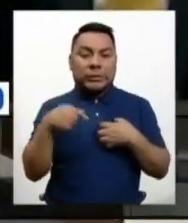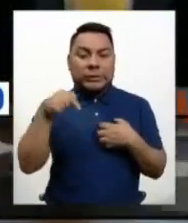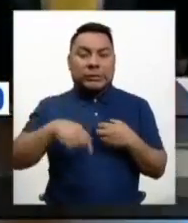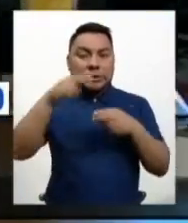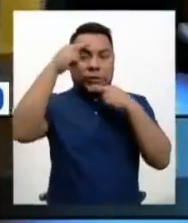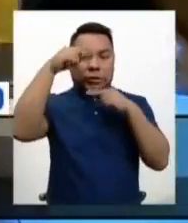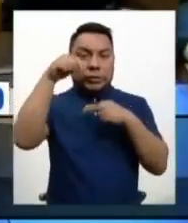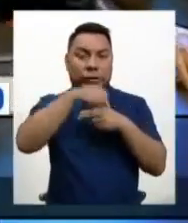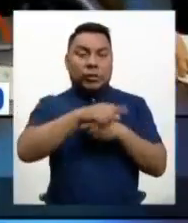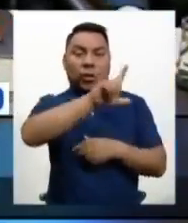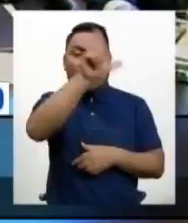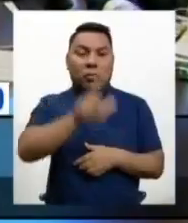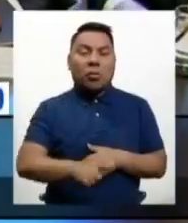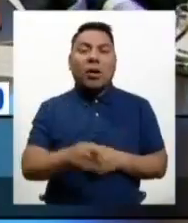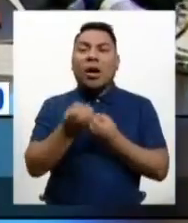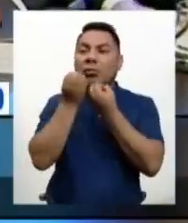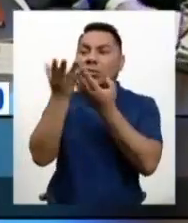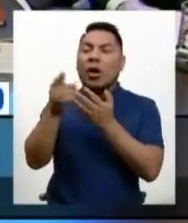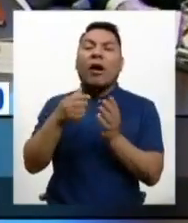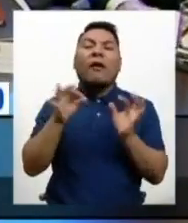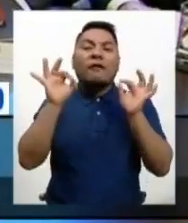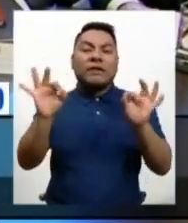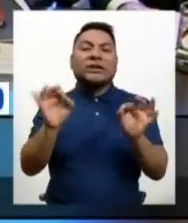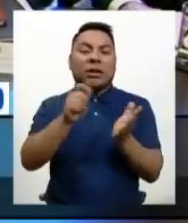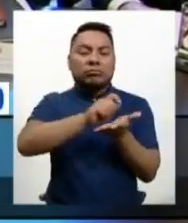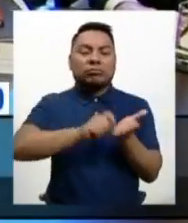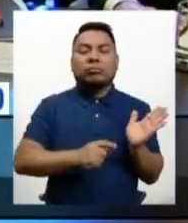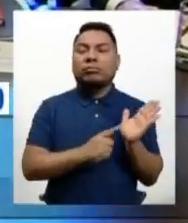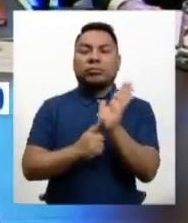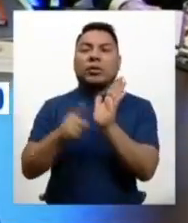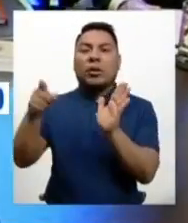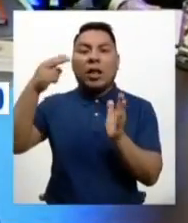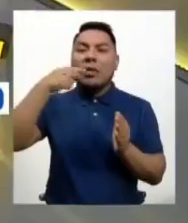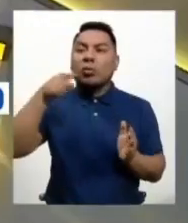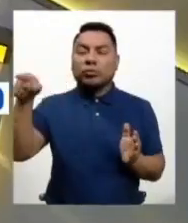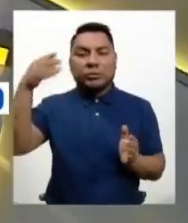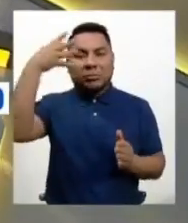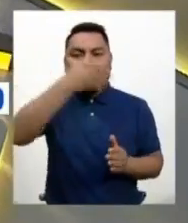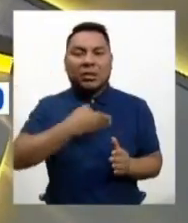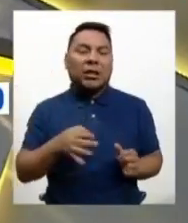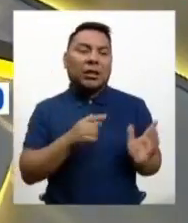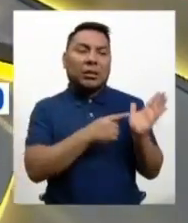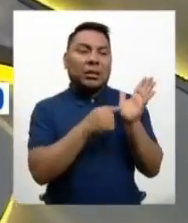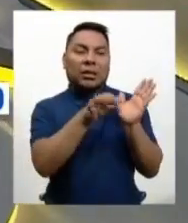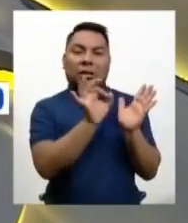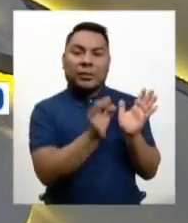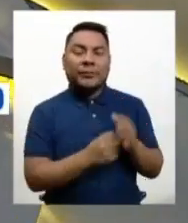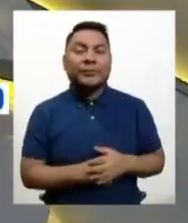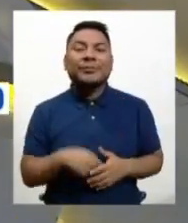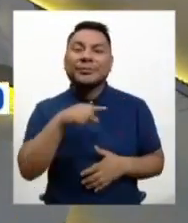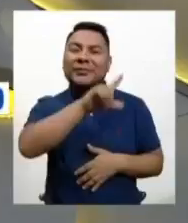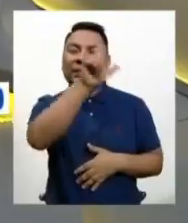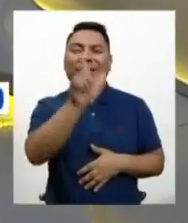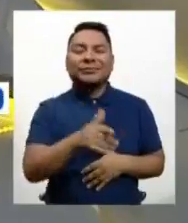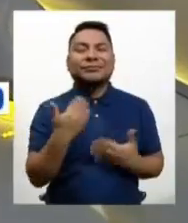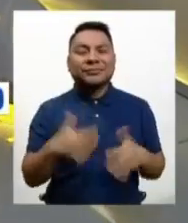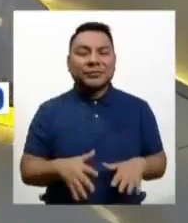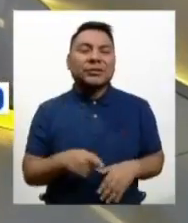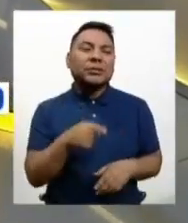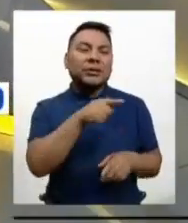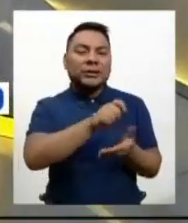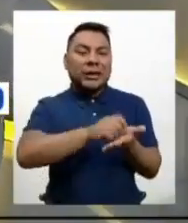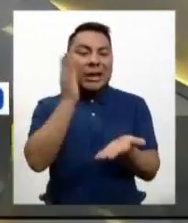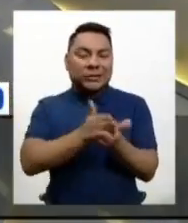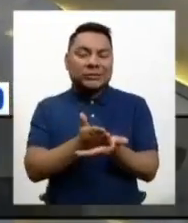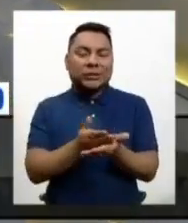del Norte no ha emitido ninguna declaración oficial sobre el anuncio de Trump. Bueno, Corea del Norte ya ha estado en esta lista, ahora vuelve. ¿Qué